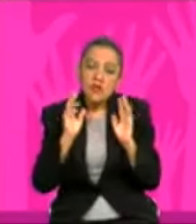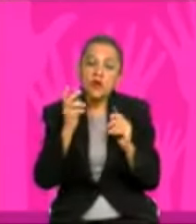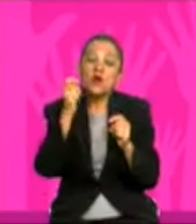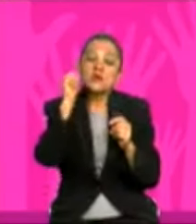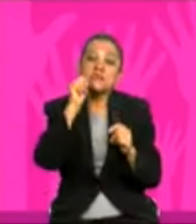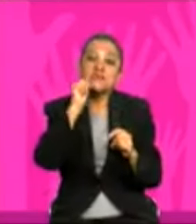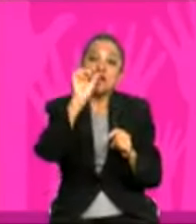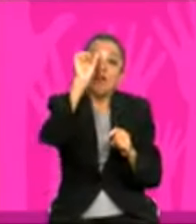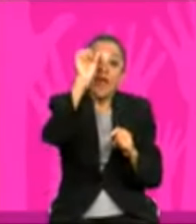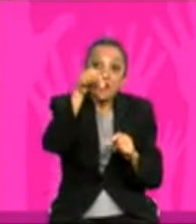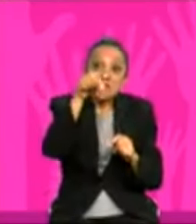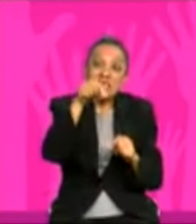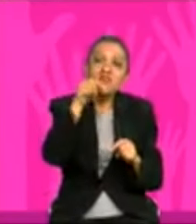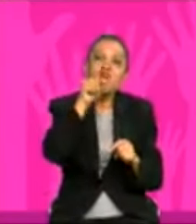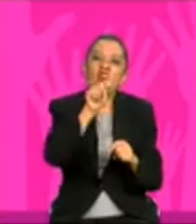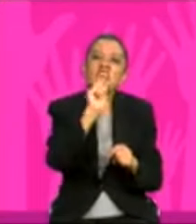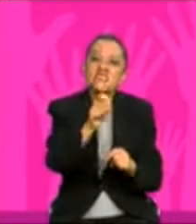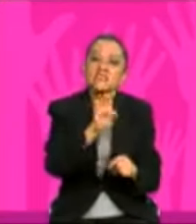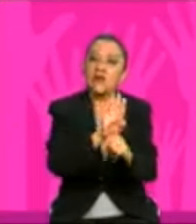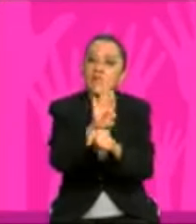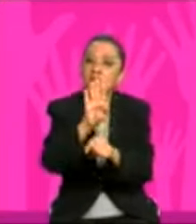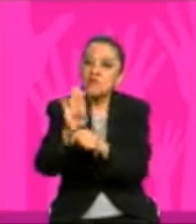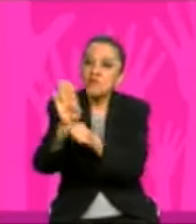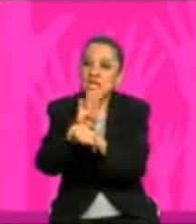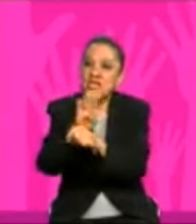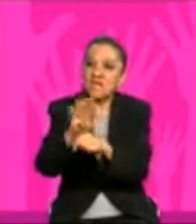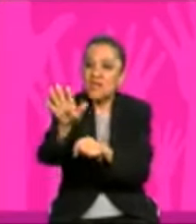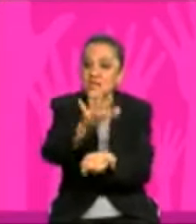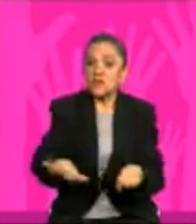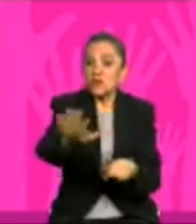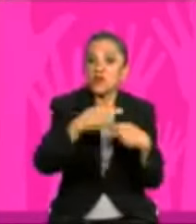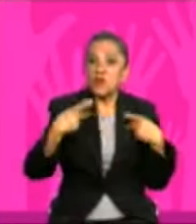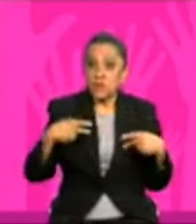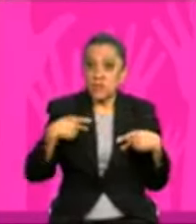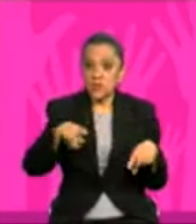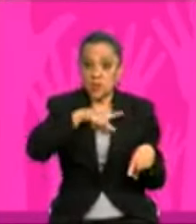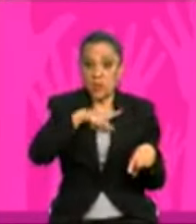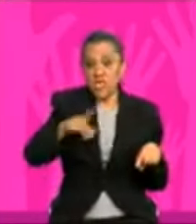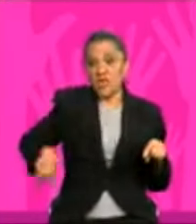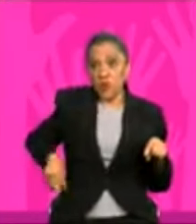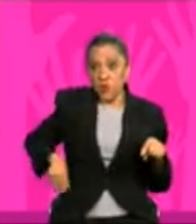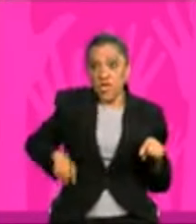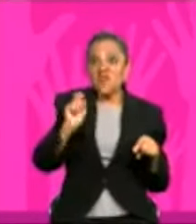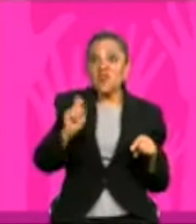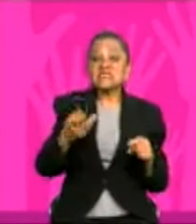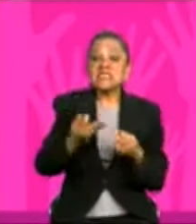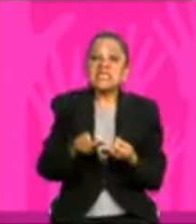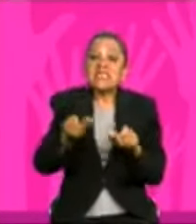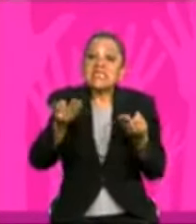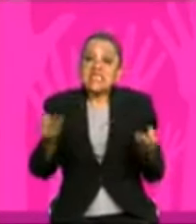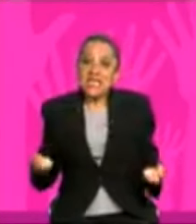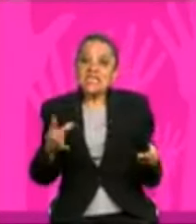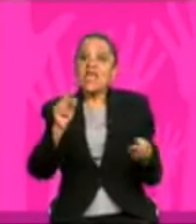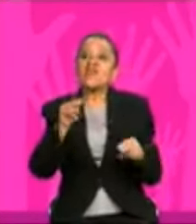de la población. Mi gobierno será de territorio, no de escritorio. Será un gobierno